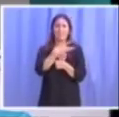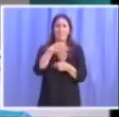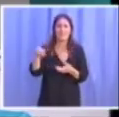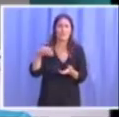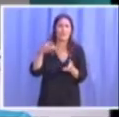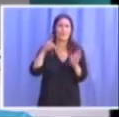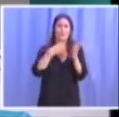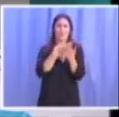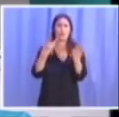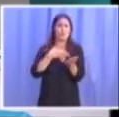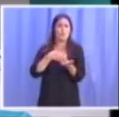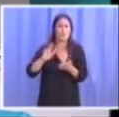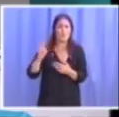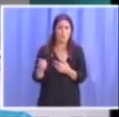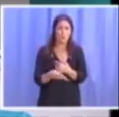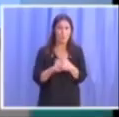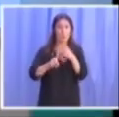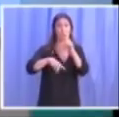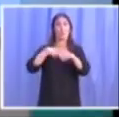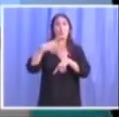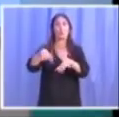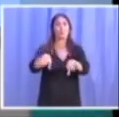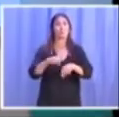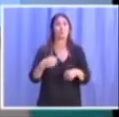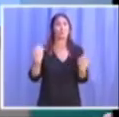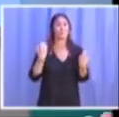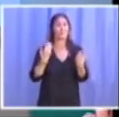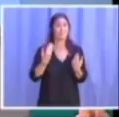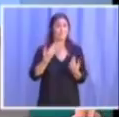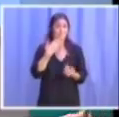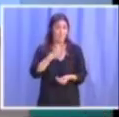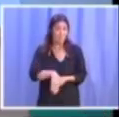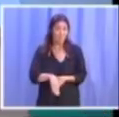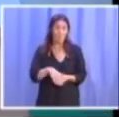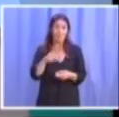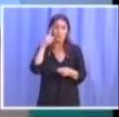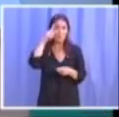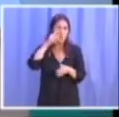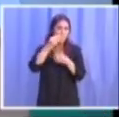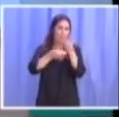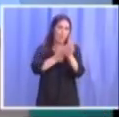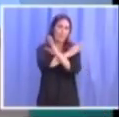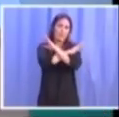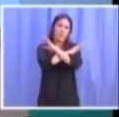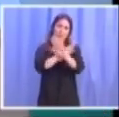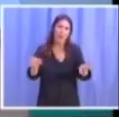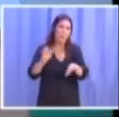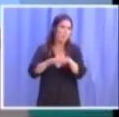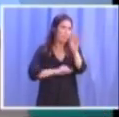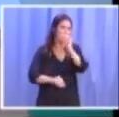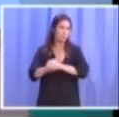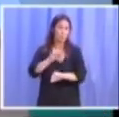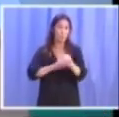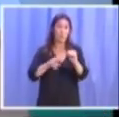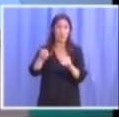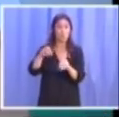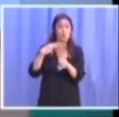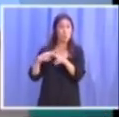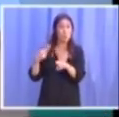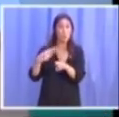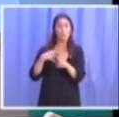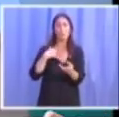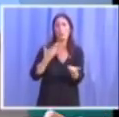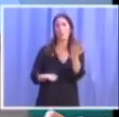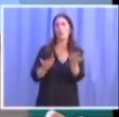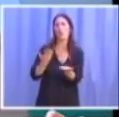euros. Y después vino el señor Cuenca, que no ha sabido hacer absolutamente nada para remediarlo y cuya política se puede